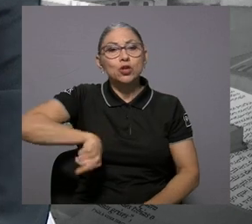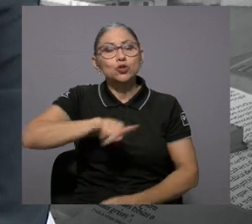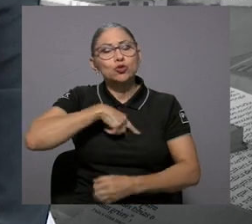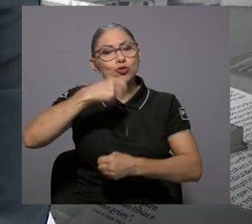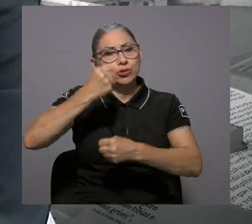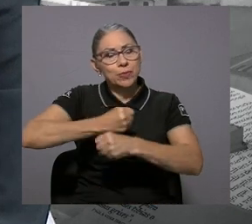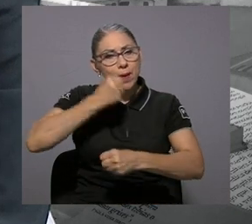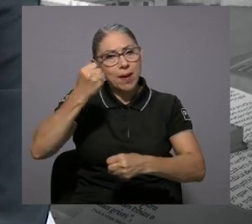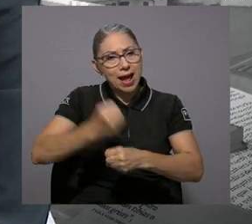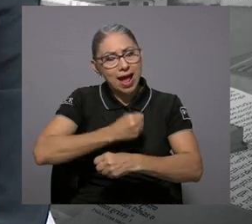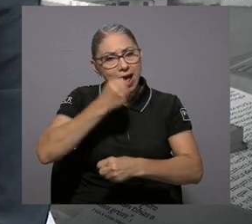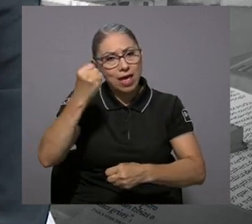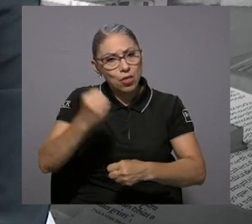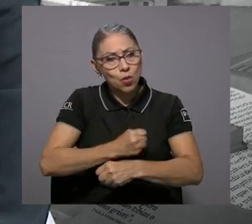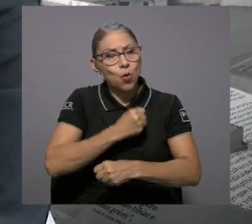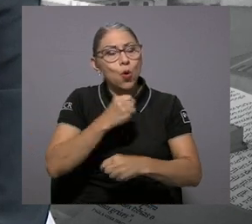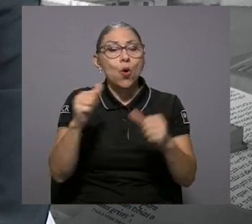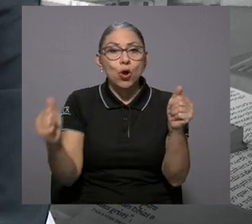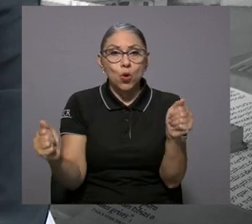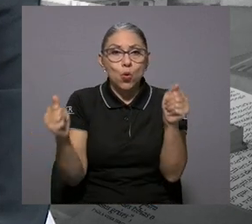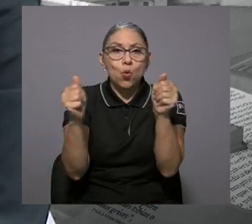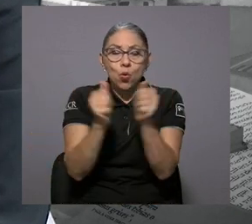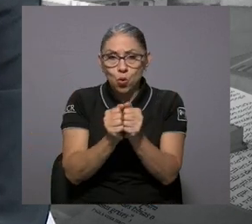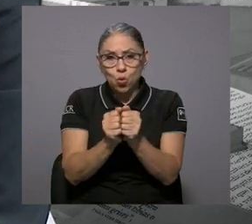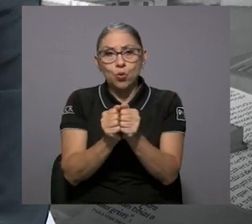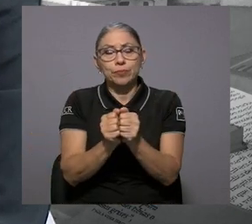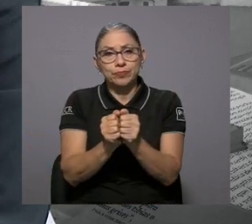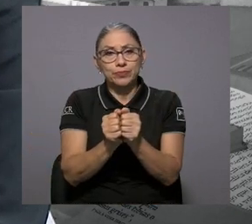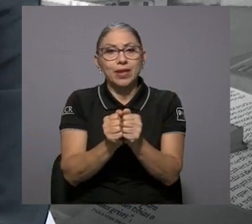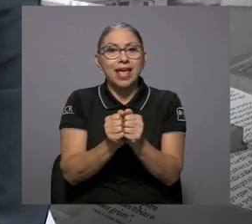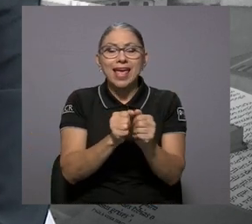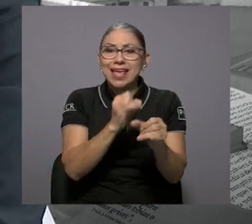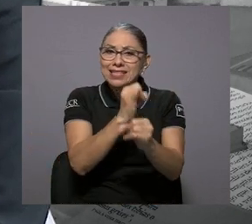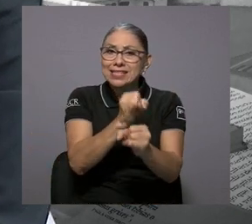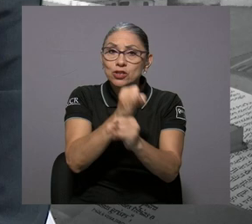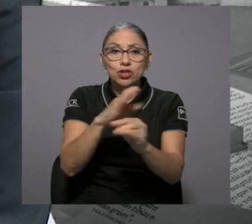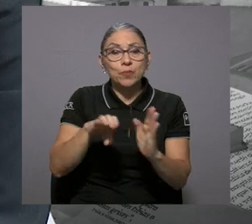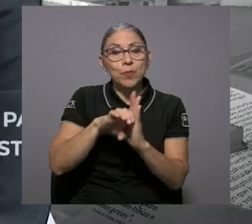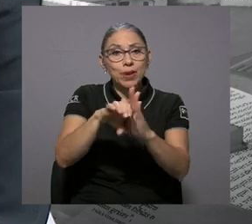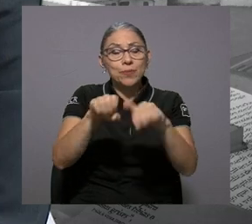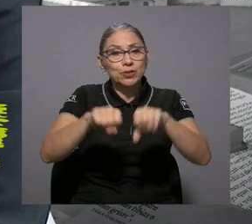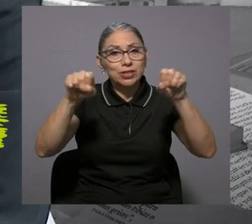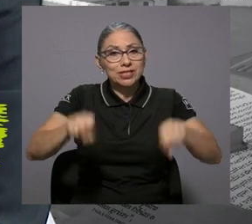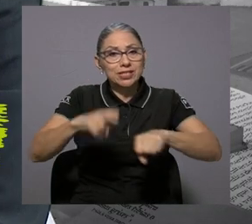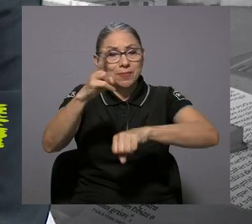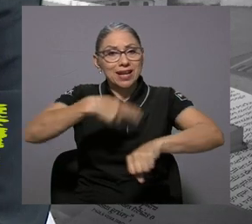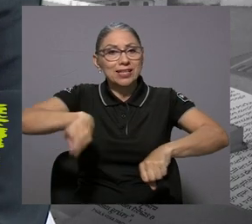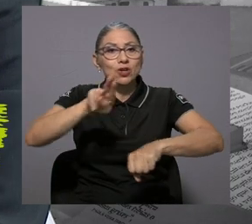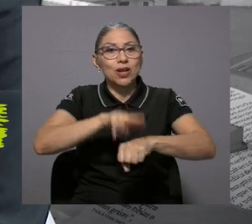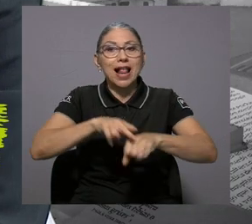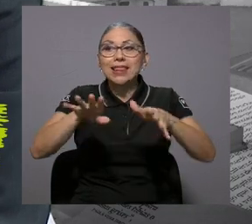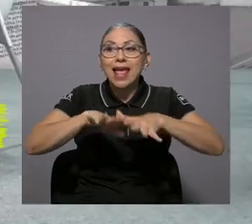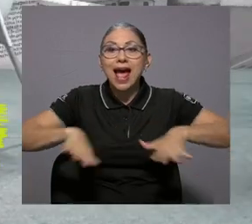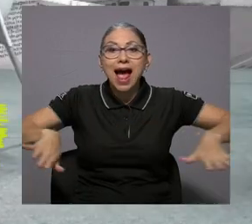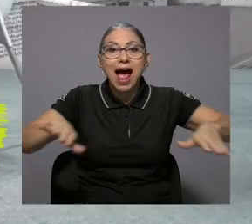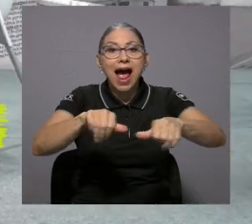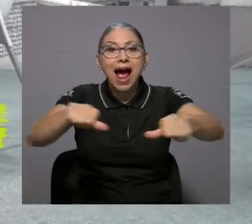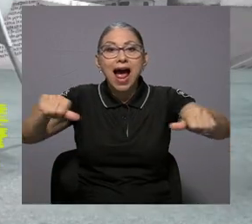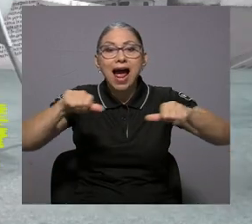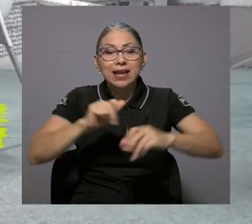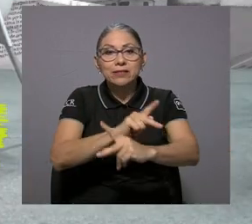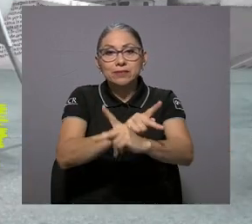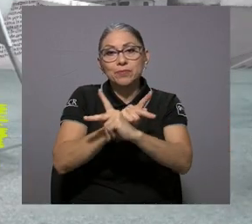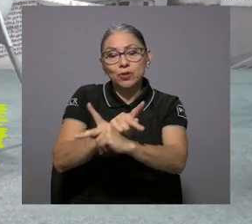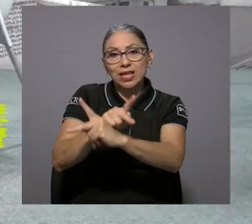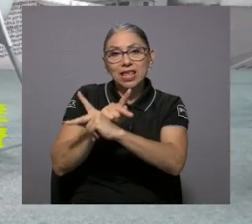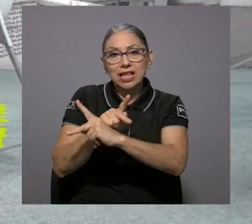trabajado en conjunto con entidades como el Sistema Nacional de Áreas Protegidas, para